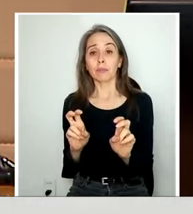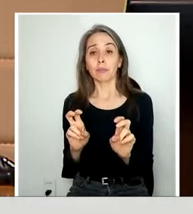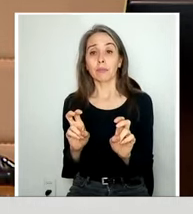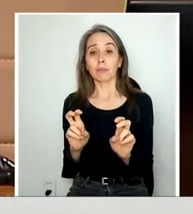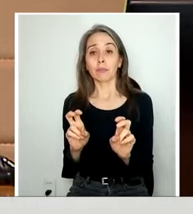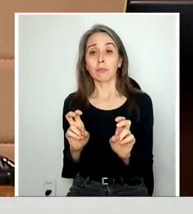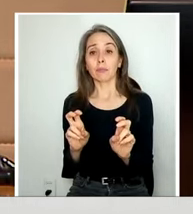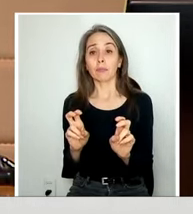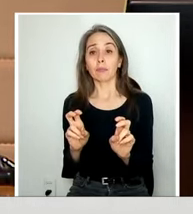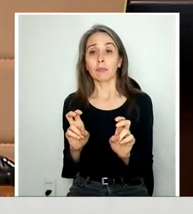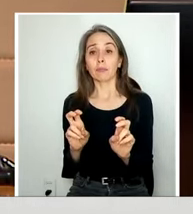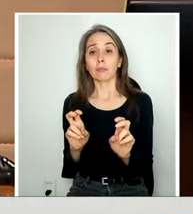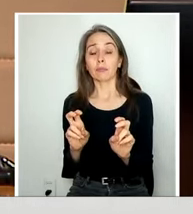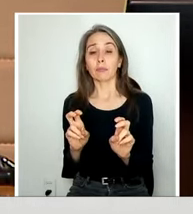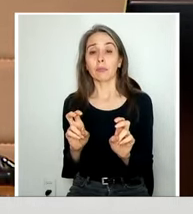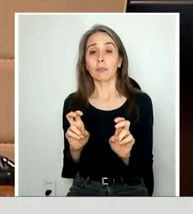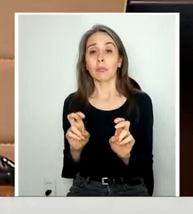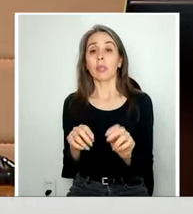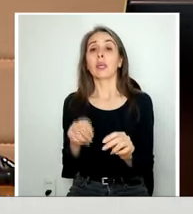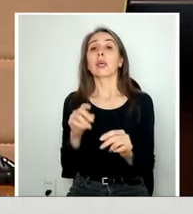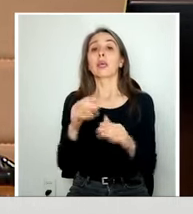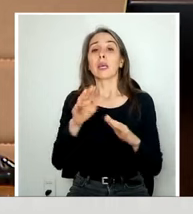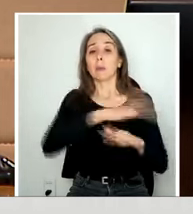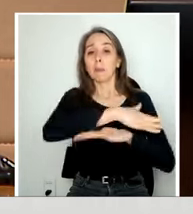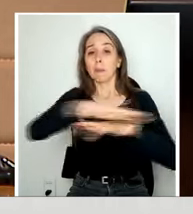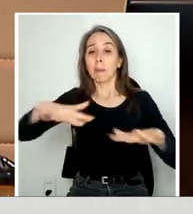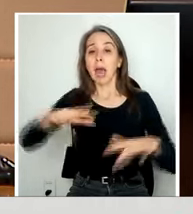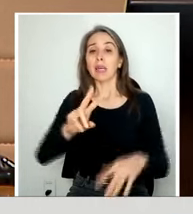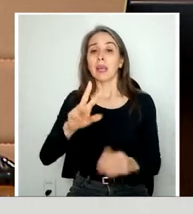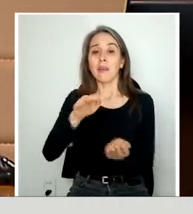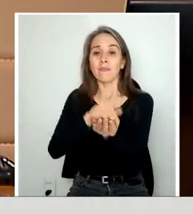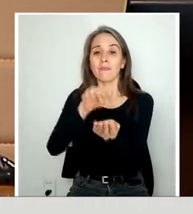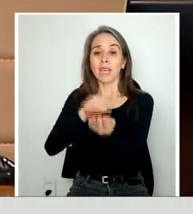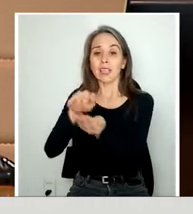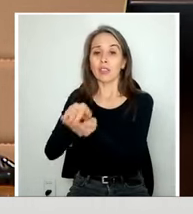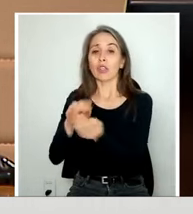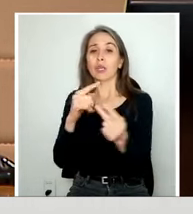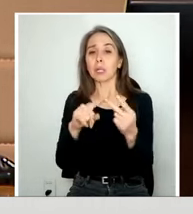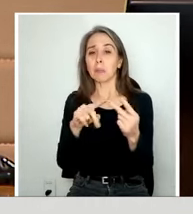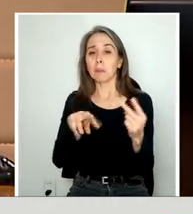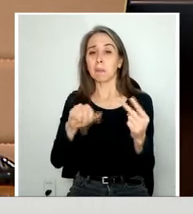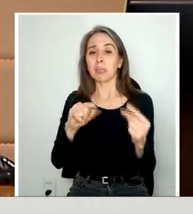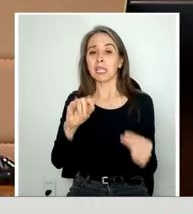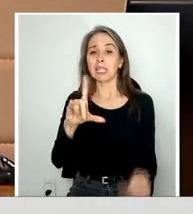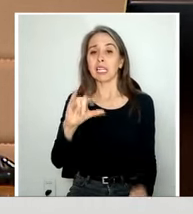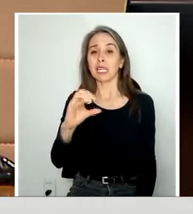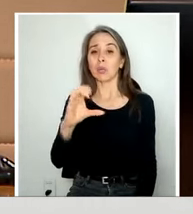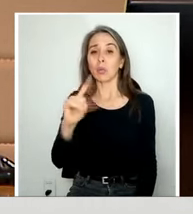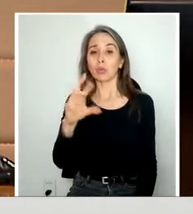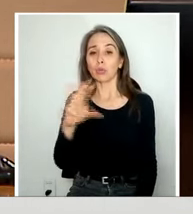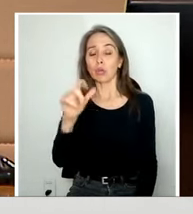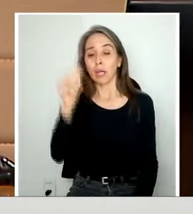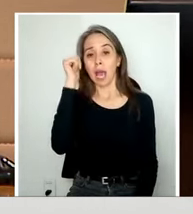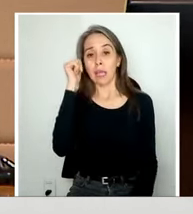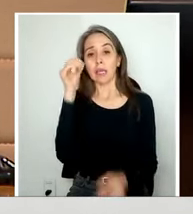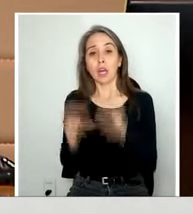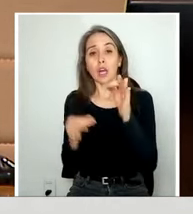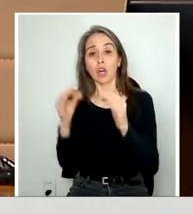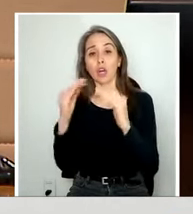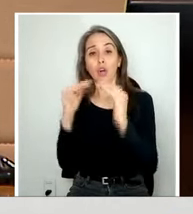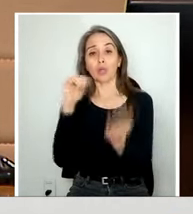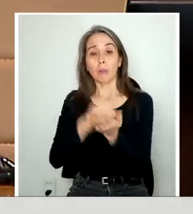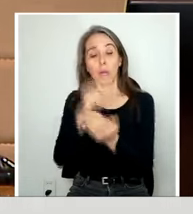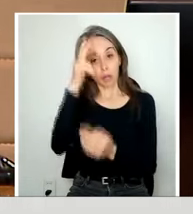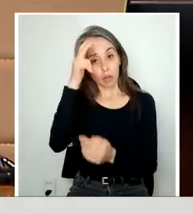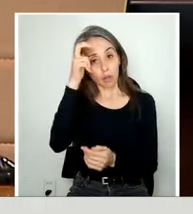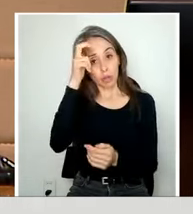ventónicos y también los mitilicultores el día de ayer la corte de apelaciones de coyhaique dejó sin efecto